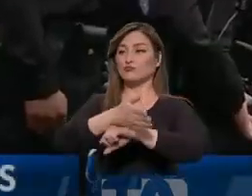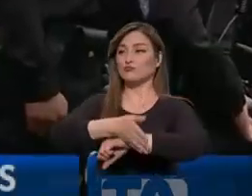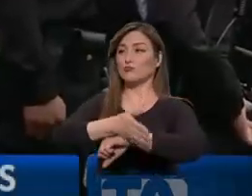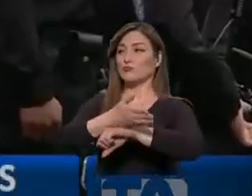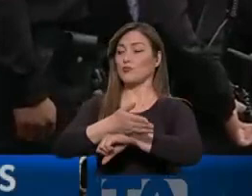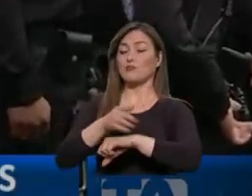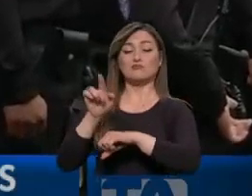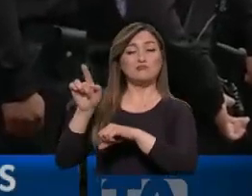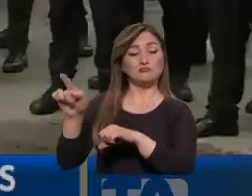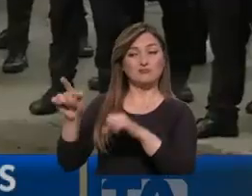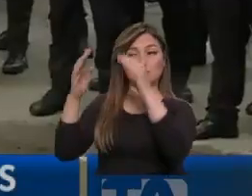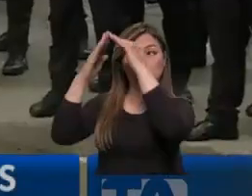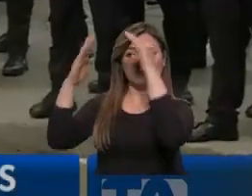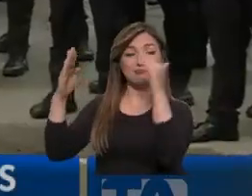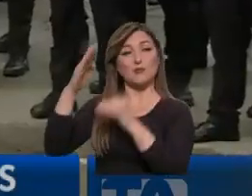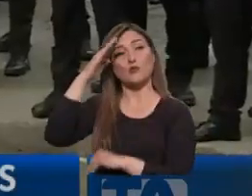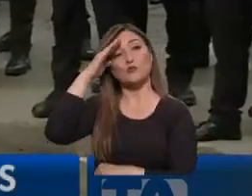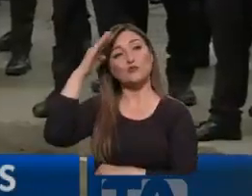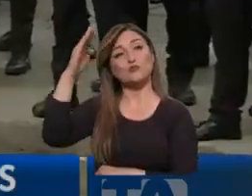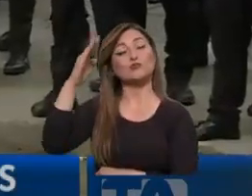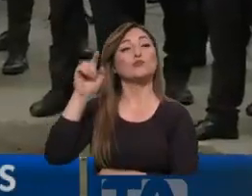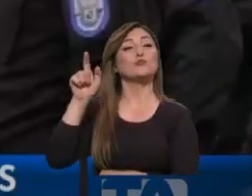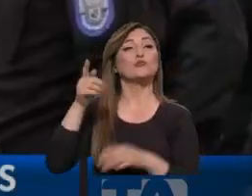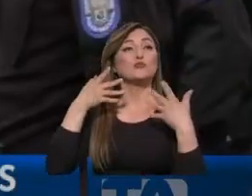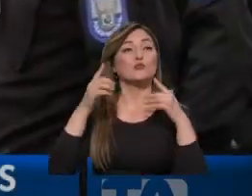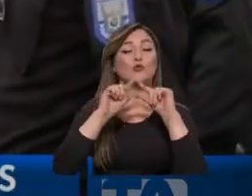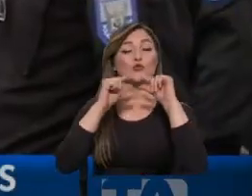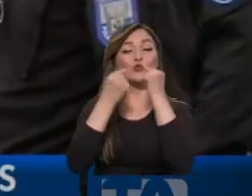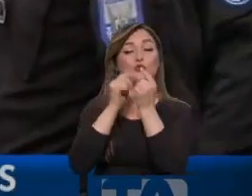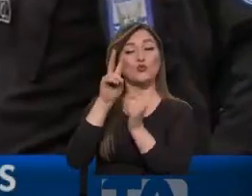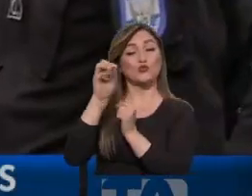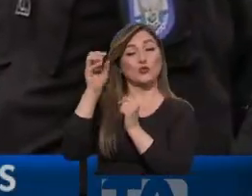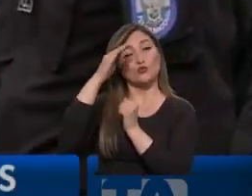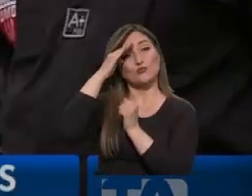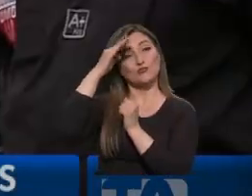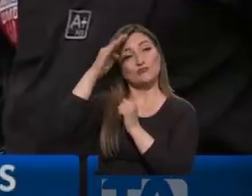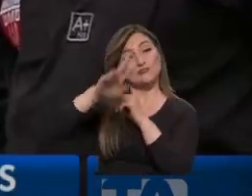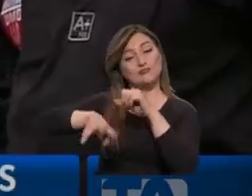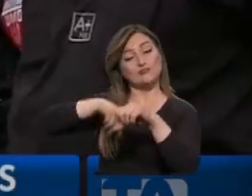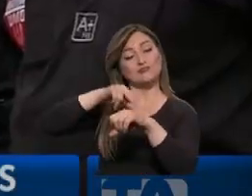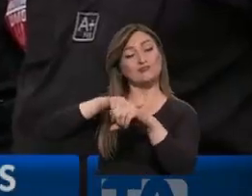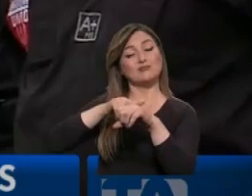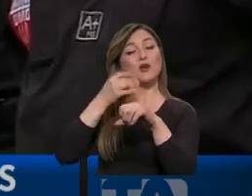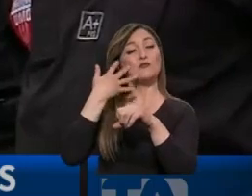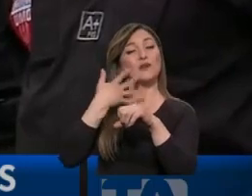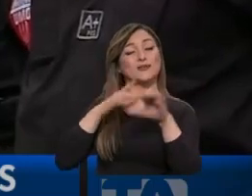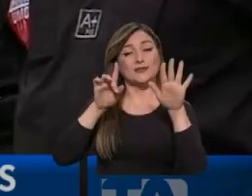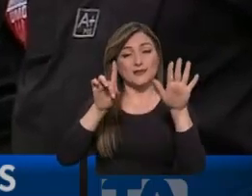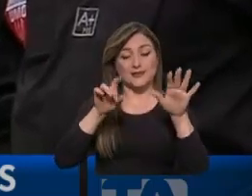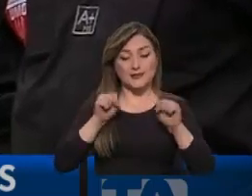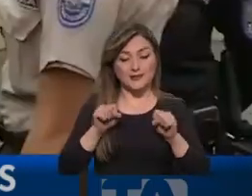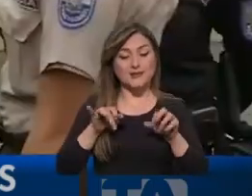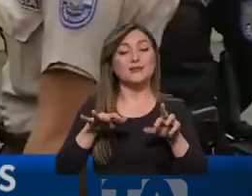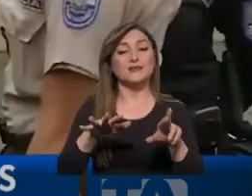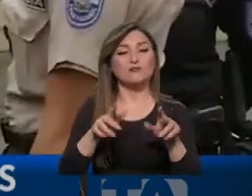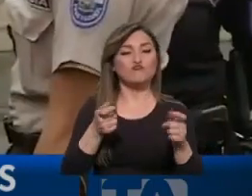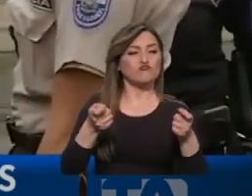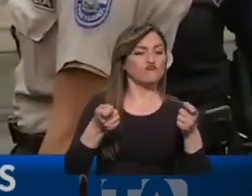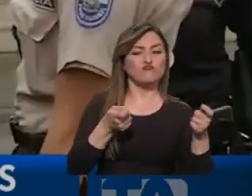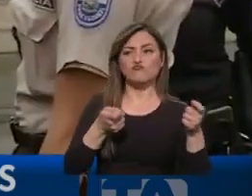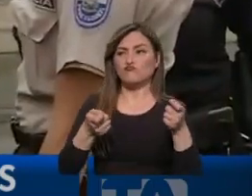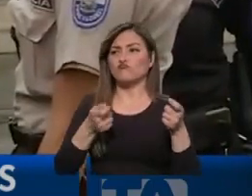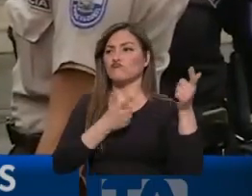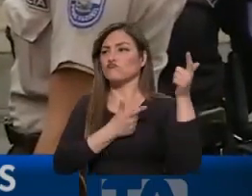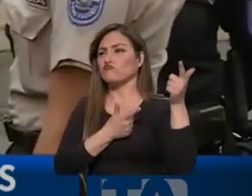cuartel modelo de Guayaquil llegaran 200 efectivos de los grupos tácticos de la Policía Nacional, que desde el 6 de septiembre debían participar en la